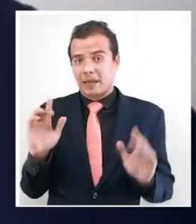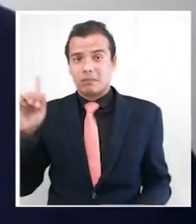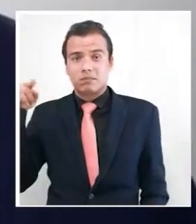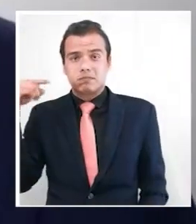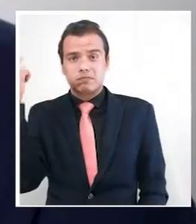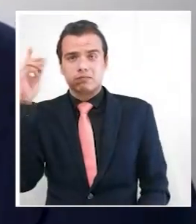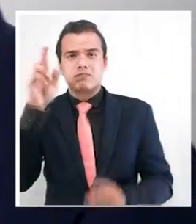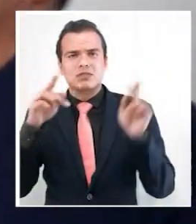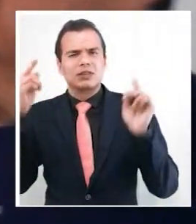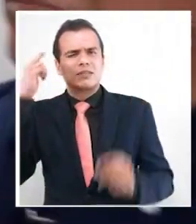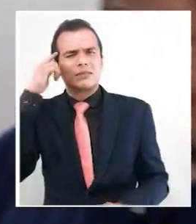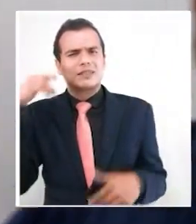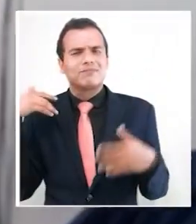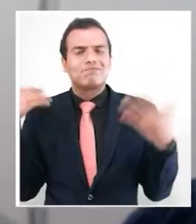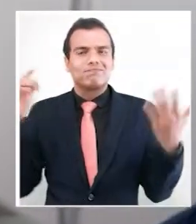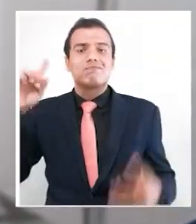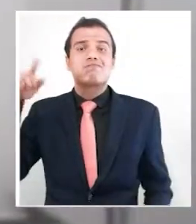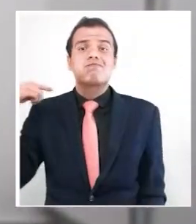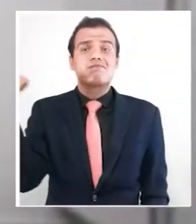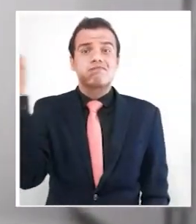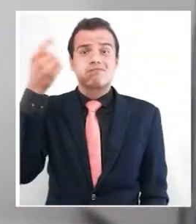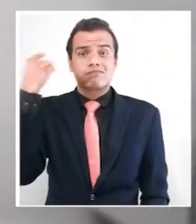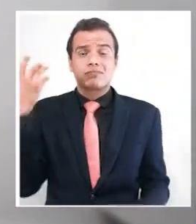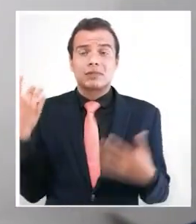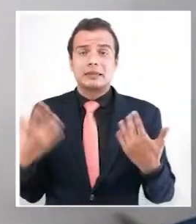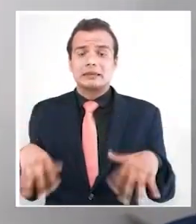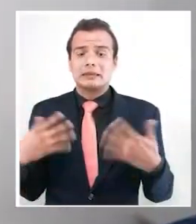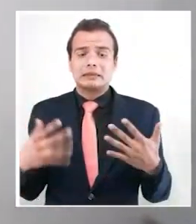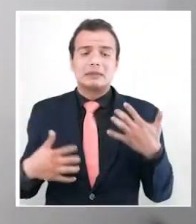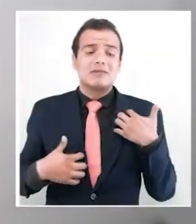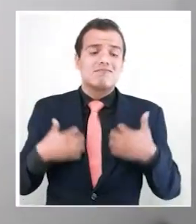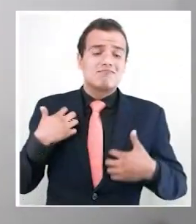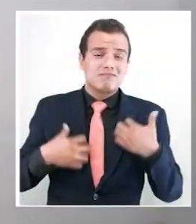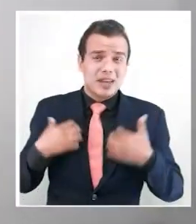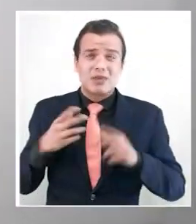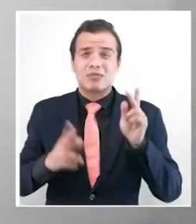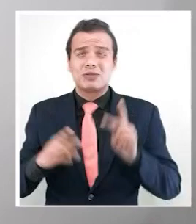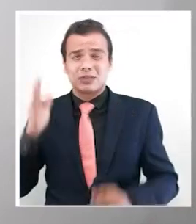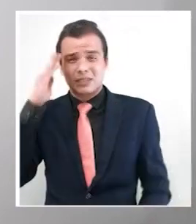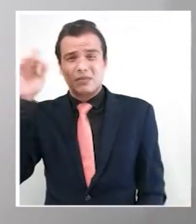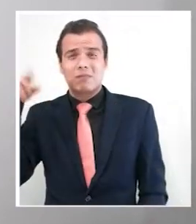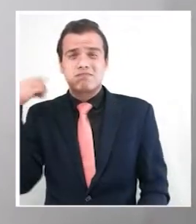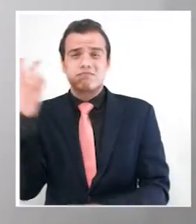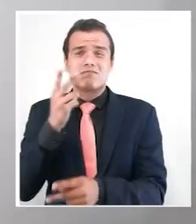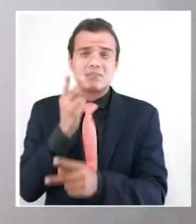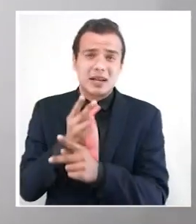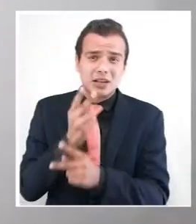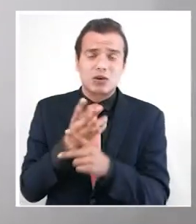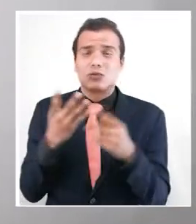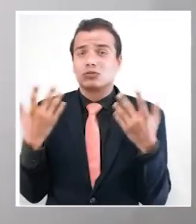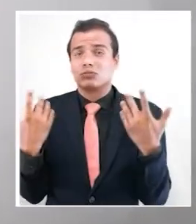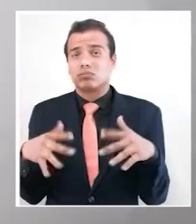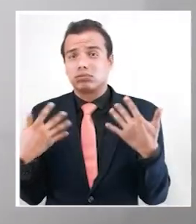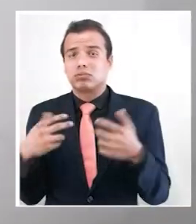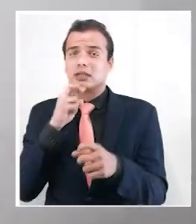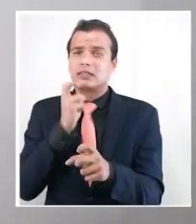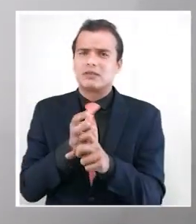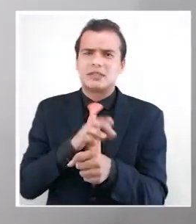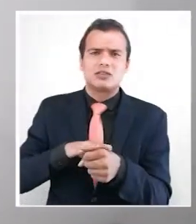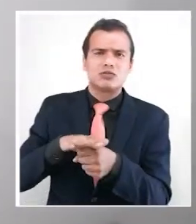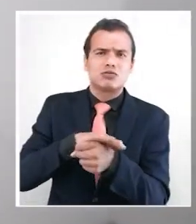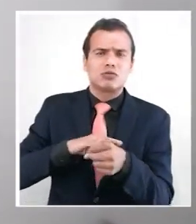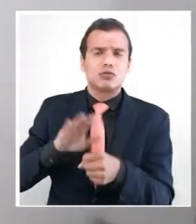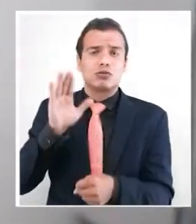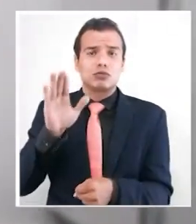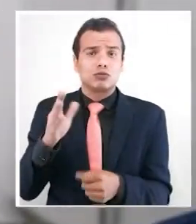que le interesa a los caleños es la inseguridad. La gente tiene derecho a irse de su casa, pero también regresar a su casa sin que le pase nada en materia de delincuencia. Y los recursos